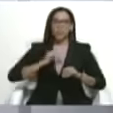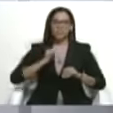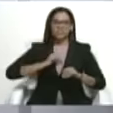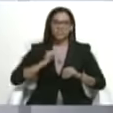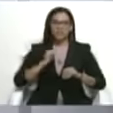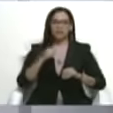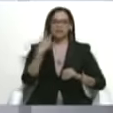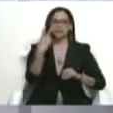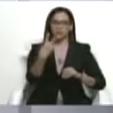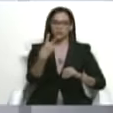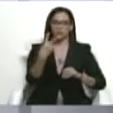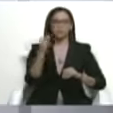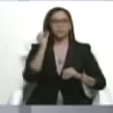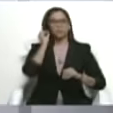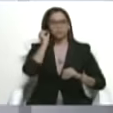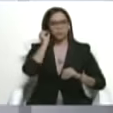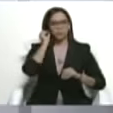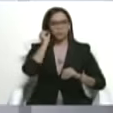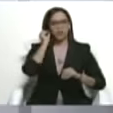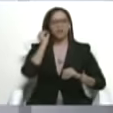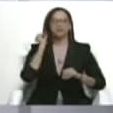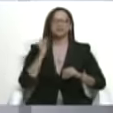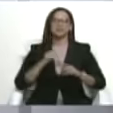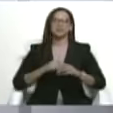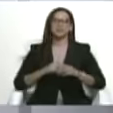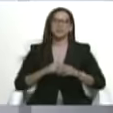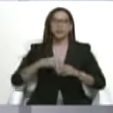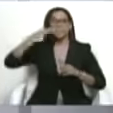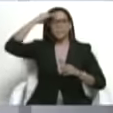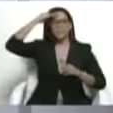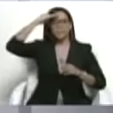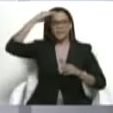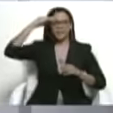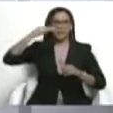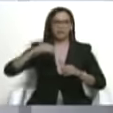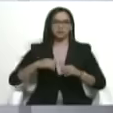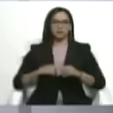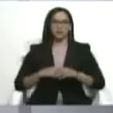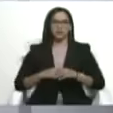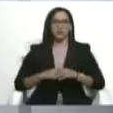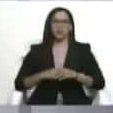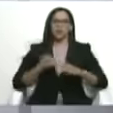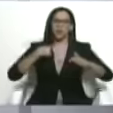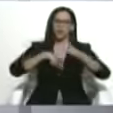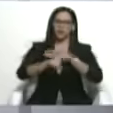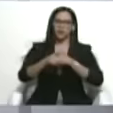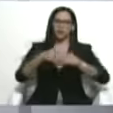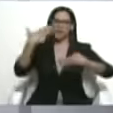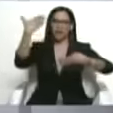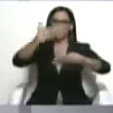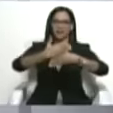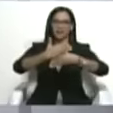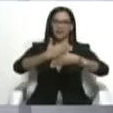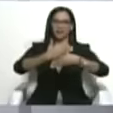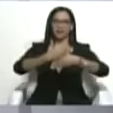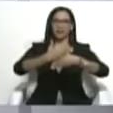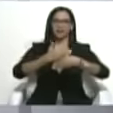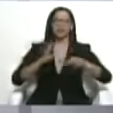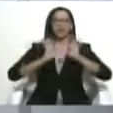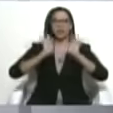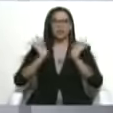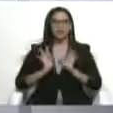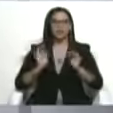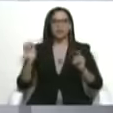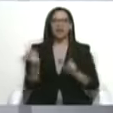y dos funcionarias femeninas militares cuando traspasó una barrera y de manera